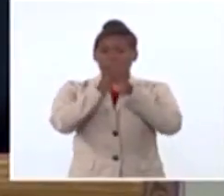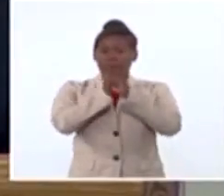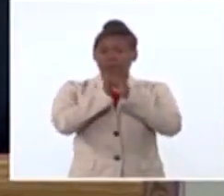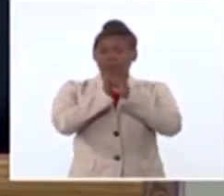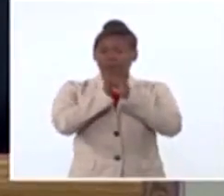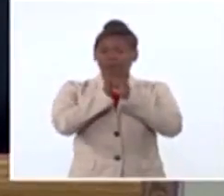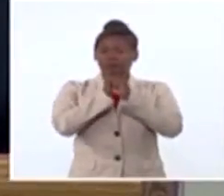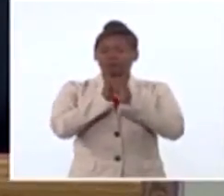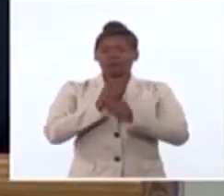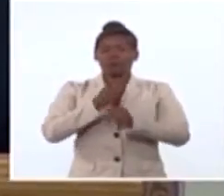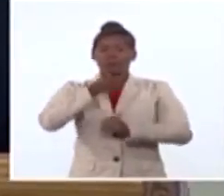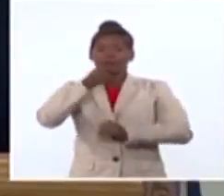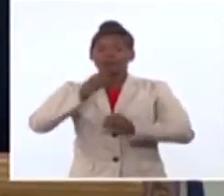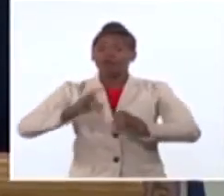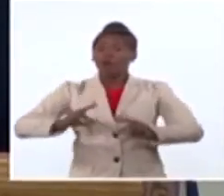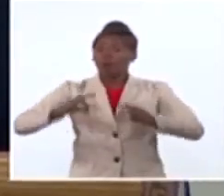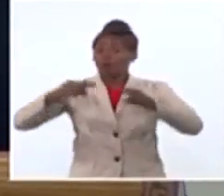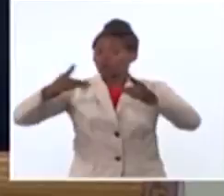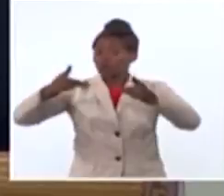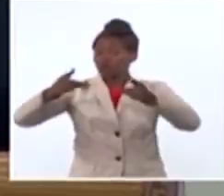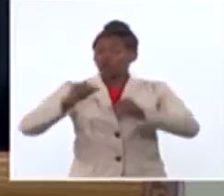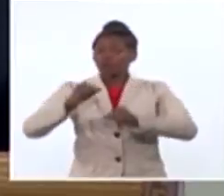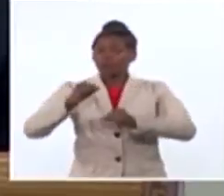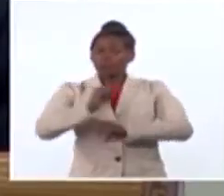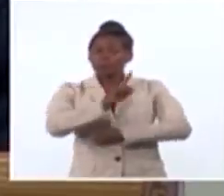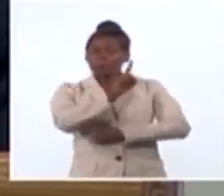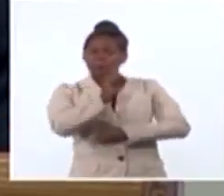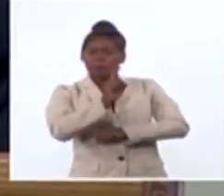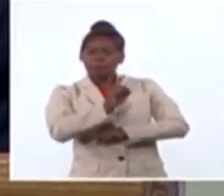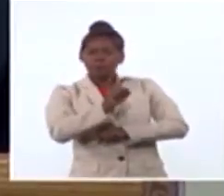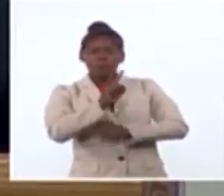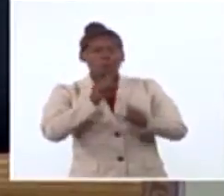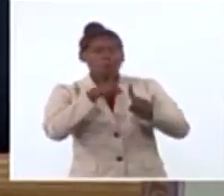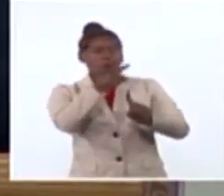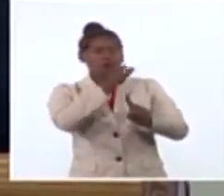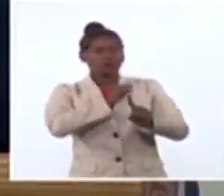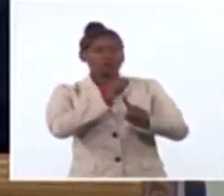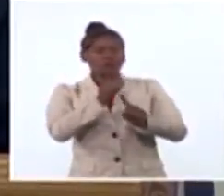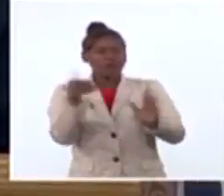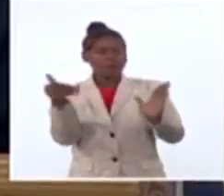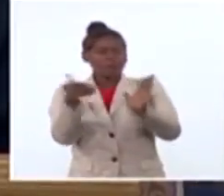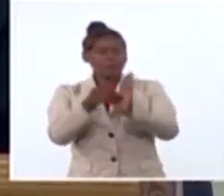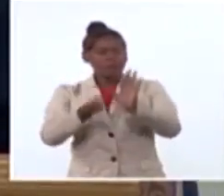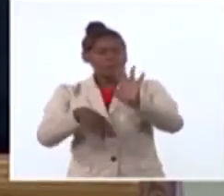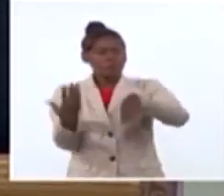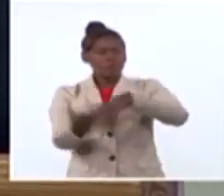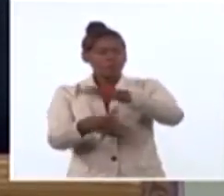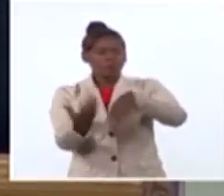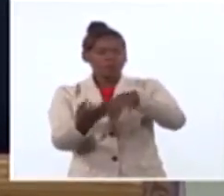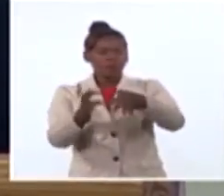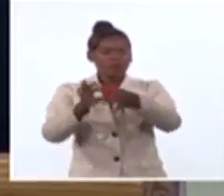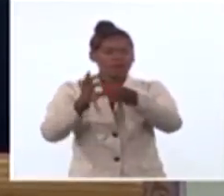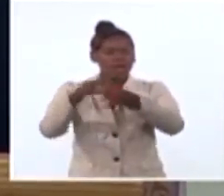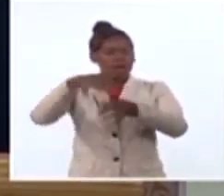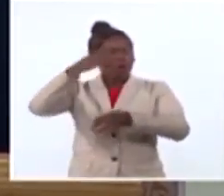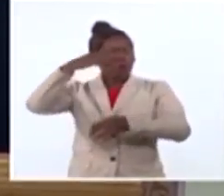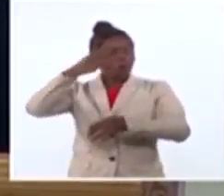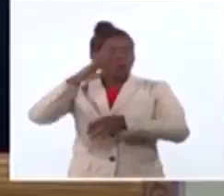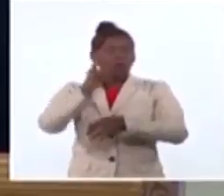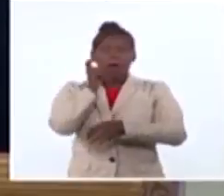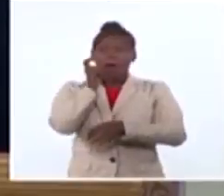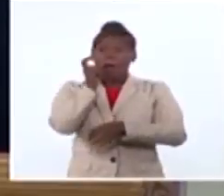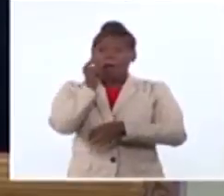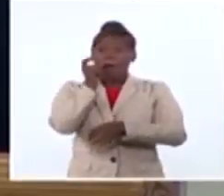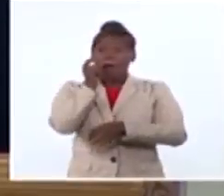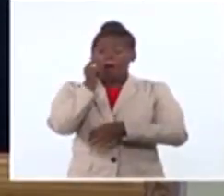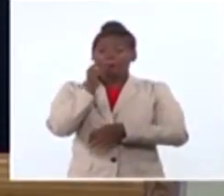generosamente respondida por numerosos funcionarios, altos funcionarios del gobierno de los Estados